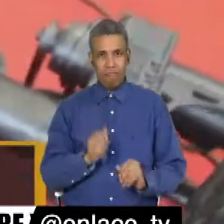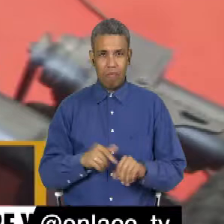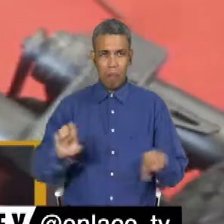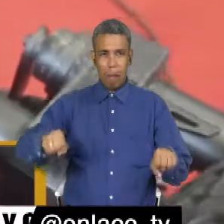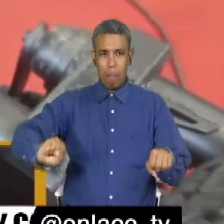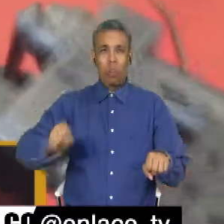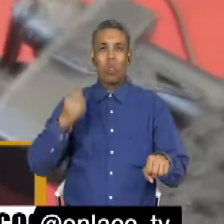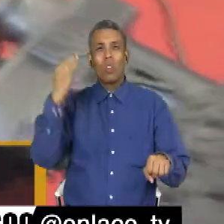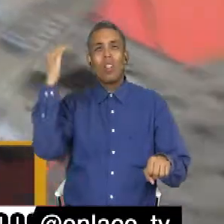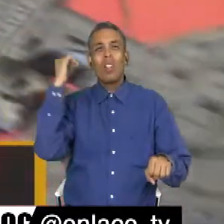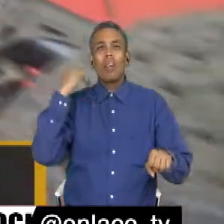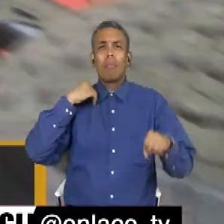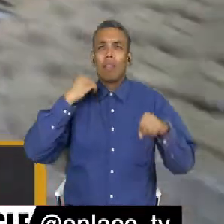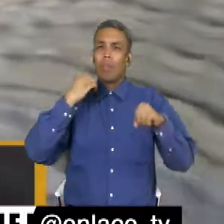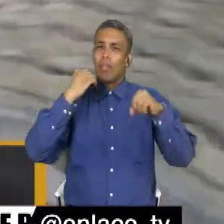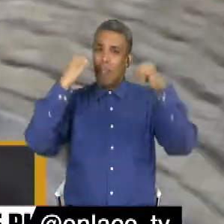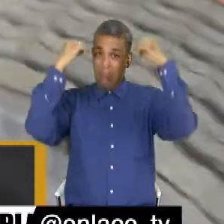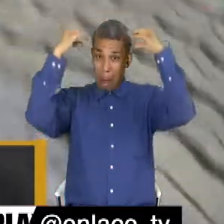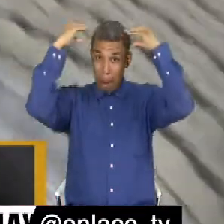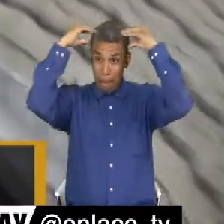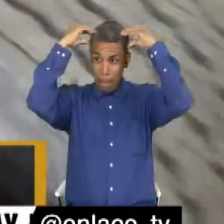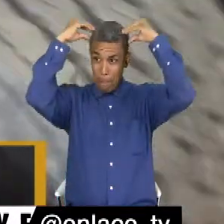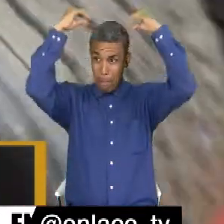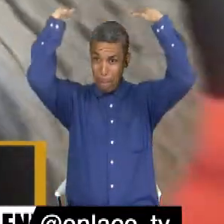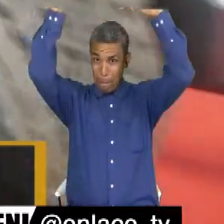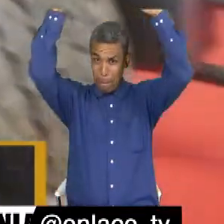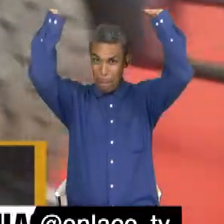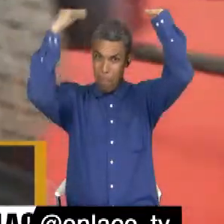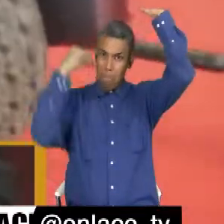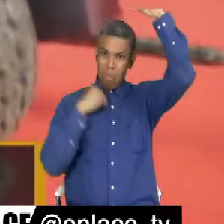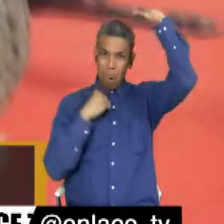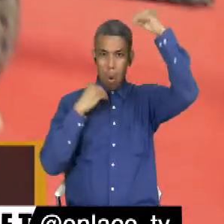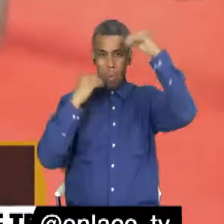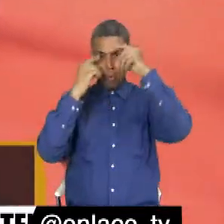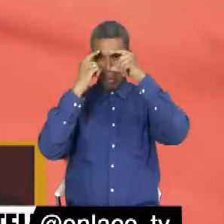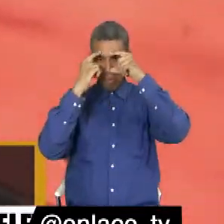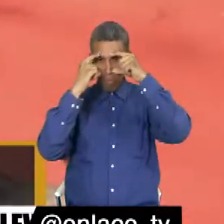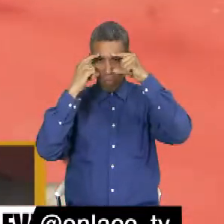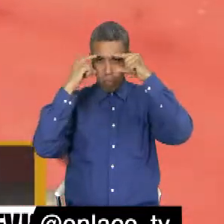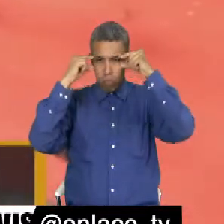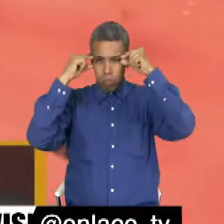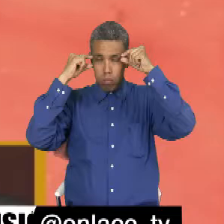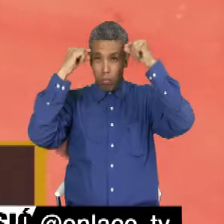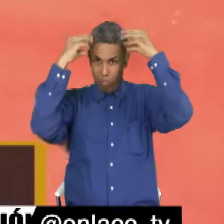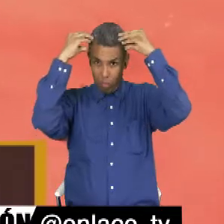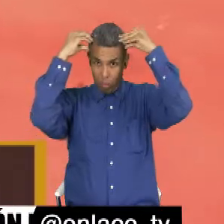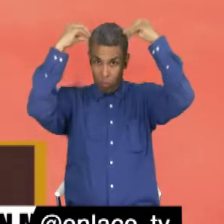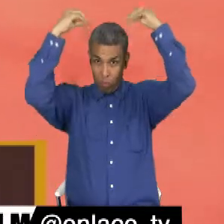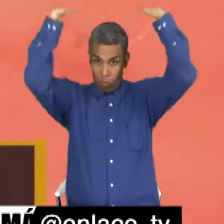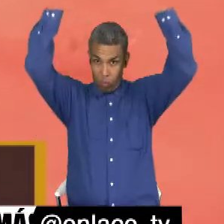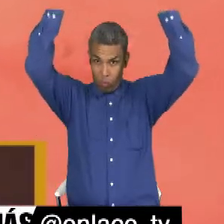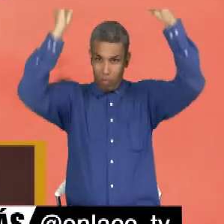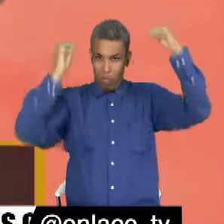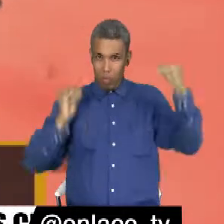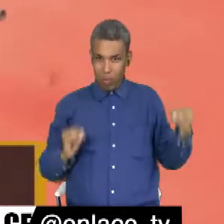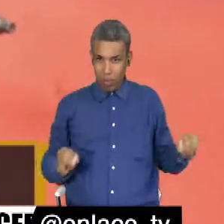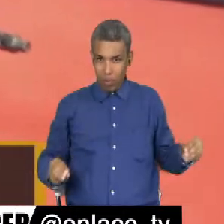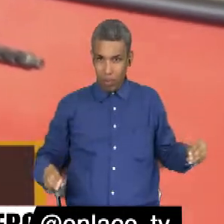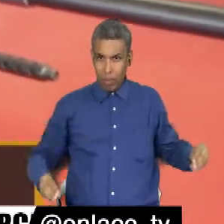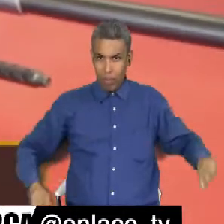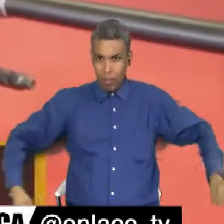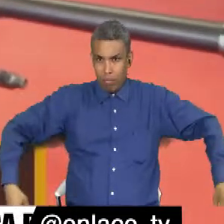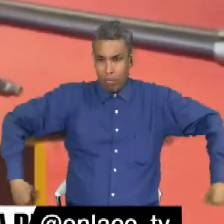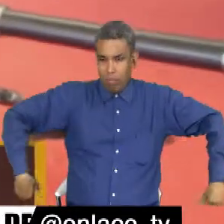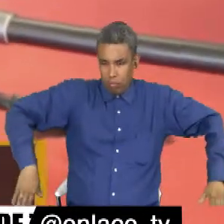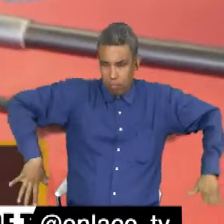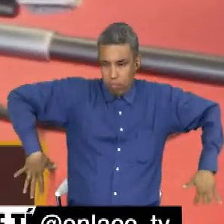la moto que utilizó Batman en su segunda película de la saga de la trilogía de Christopher Nolan. Y nada, pues felices de